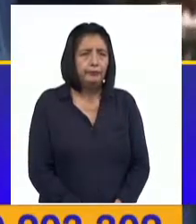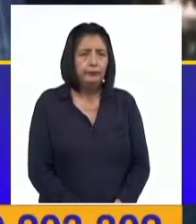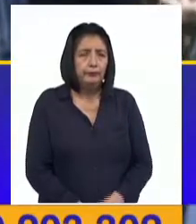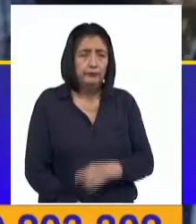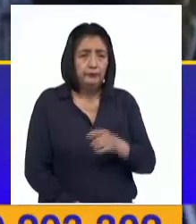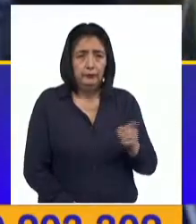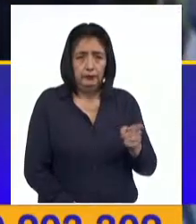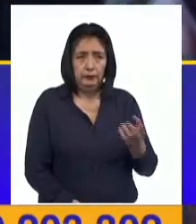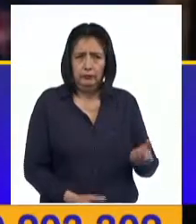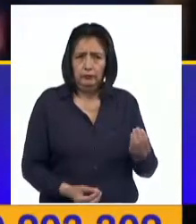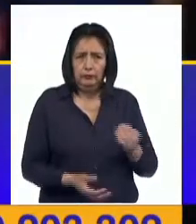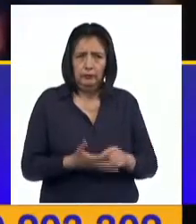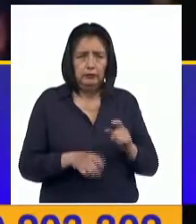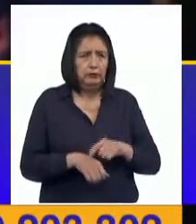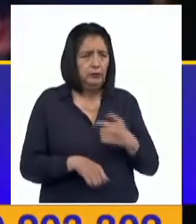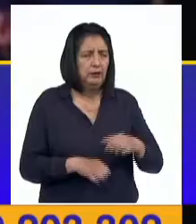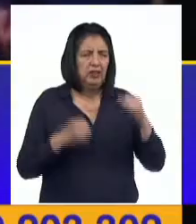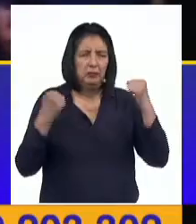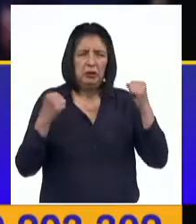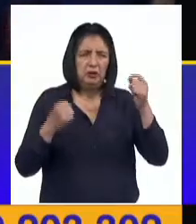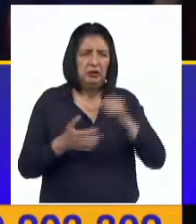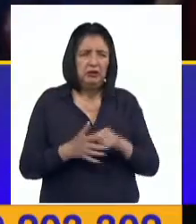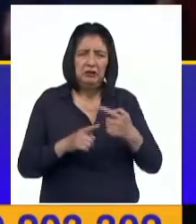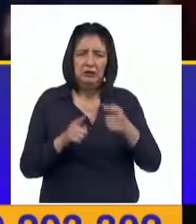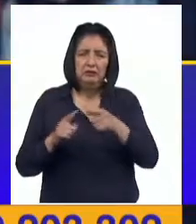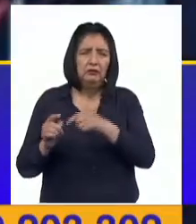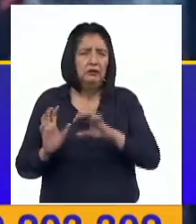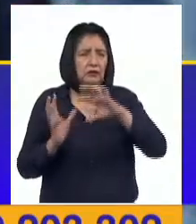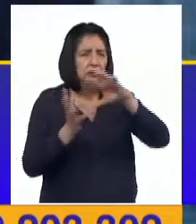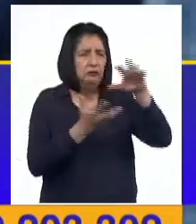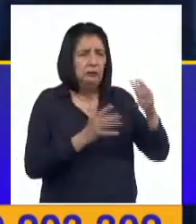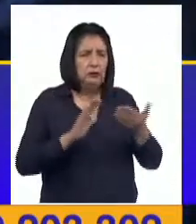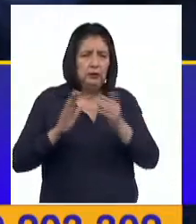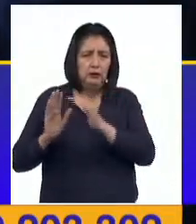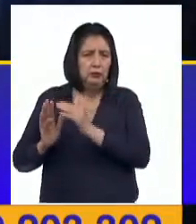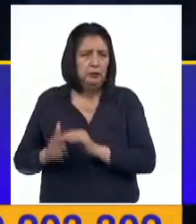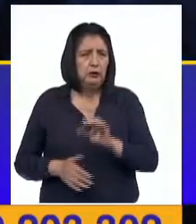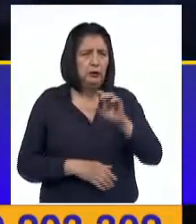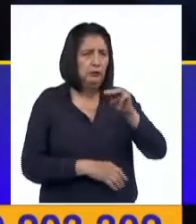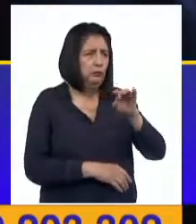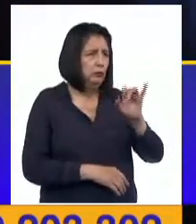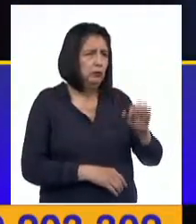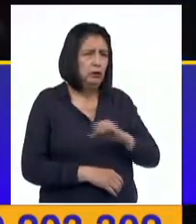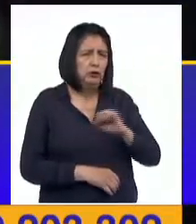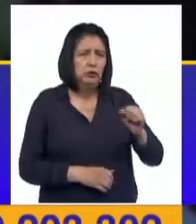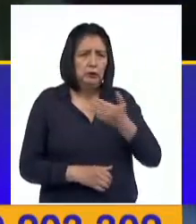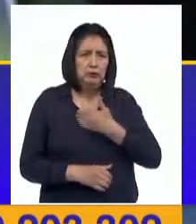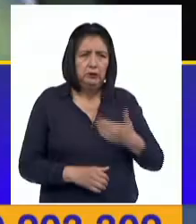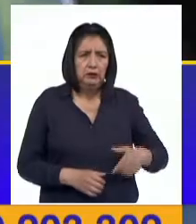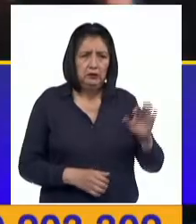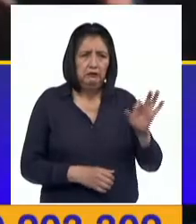estos ataques ocurren en medio de la ola de protestas que en varias partes del mundo la comunidad musulmana realiza en contra del presidente